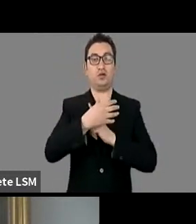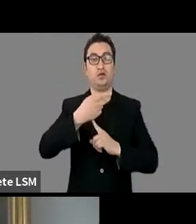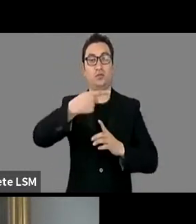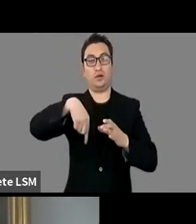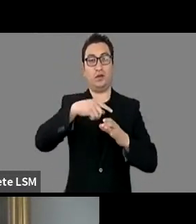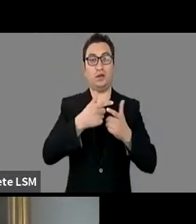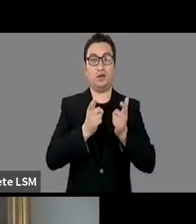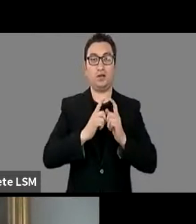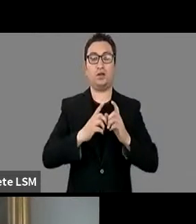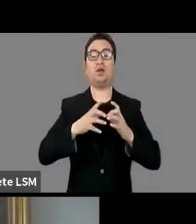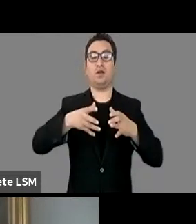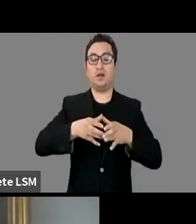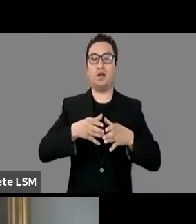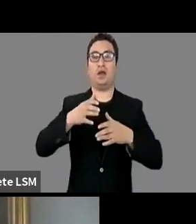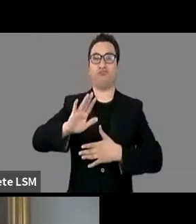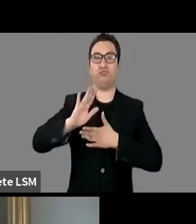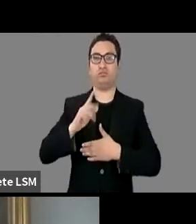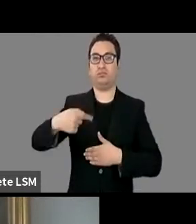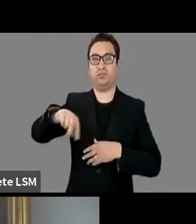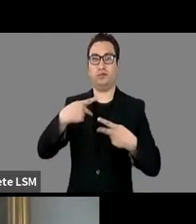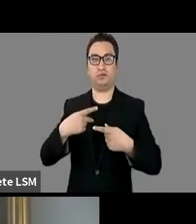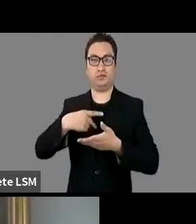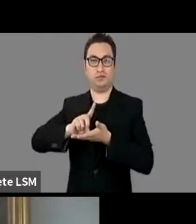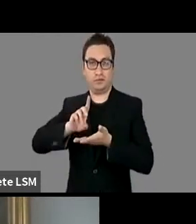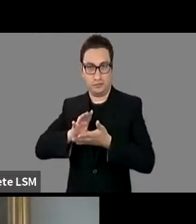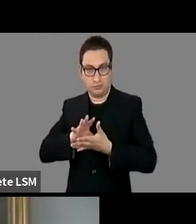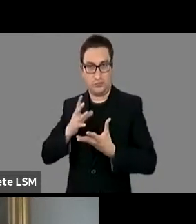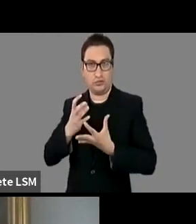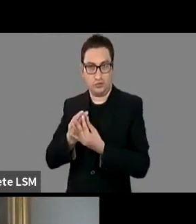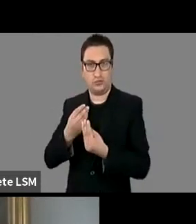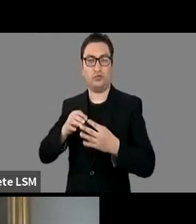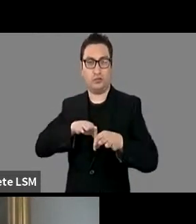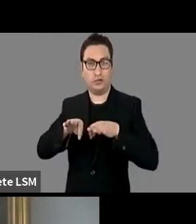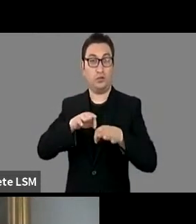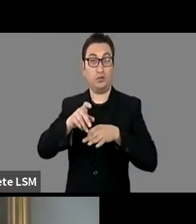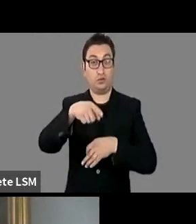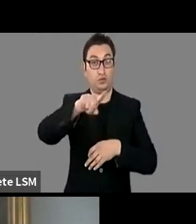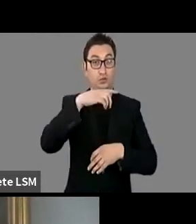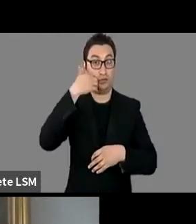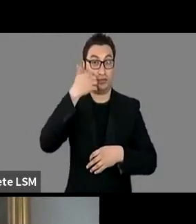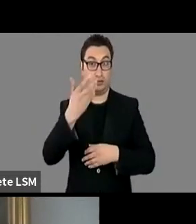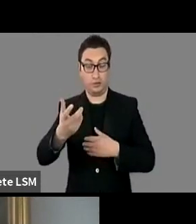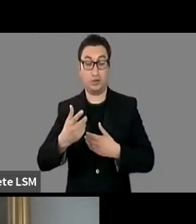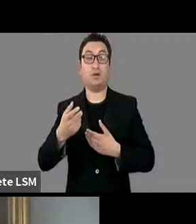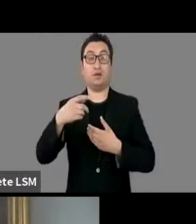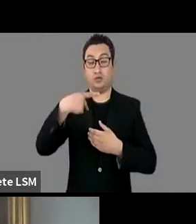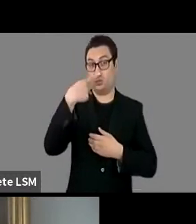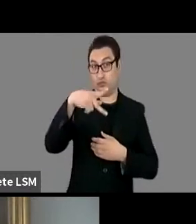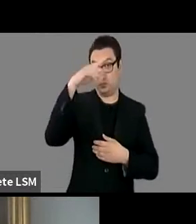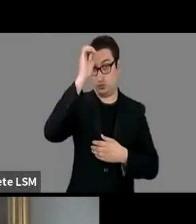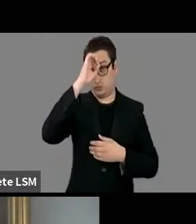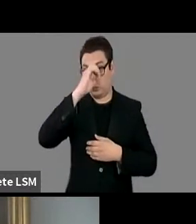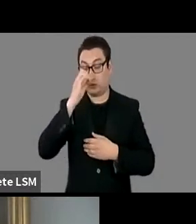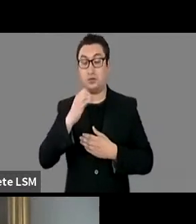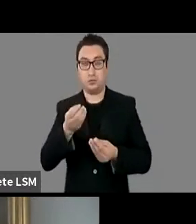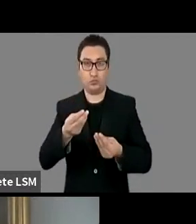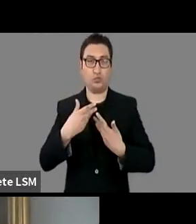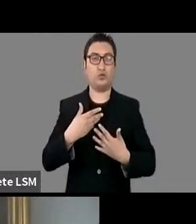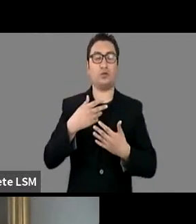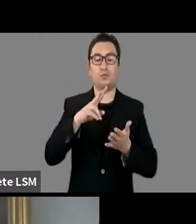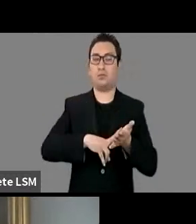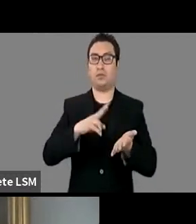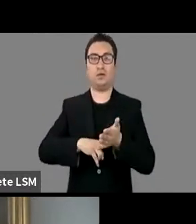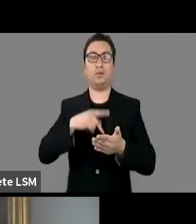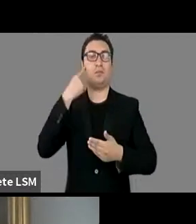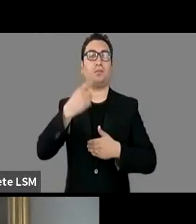con las personas con discapacidad, que si ustedes también quieren formar parte, sus opiniones serán muy valiosas para poder seguir avanzando en este